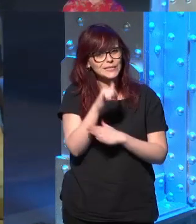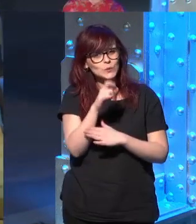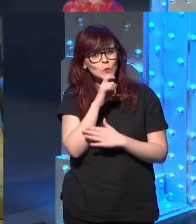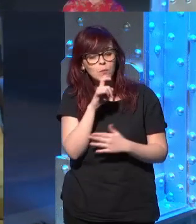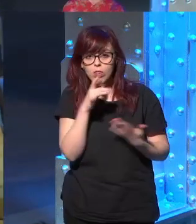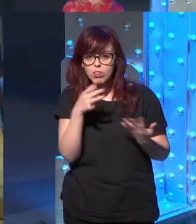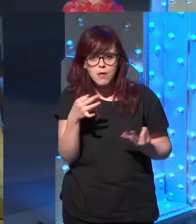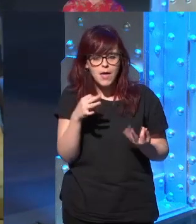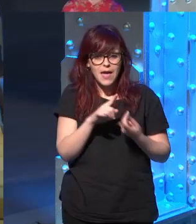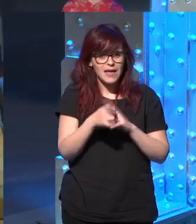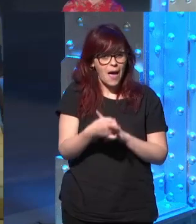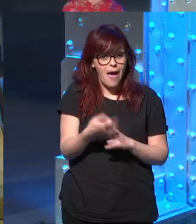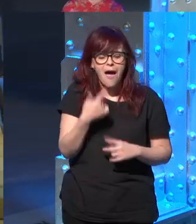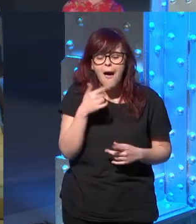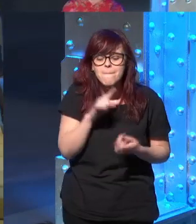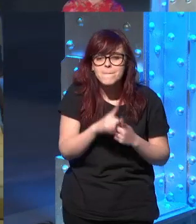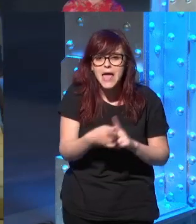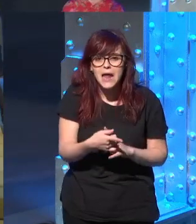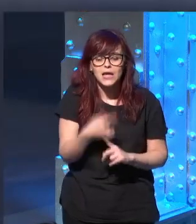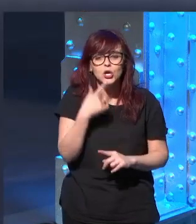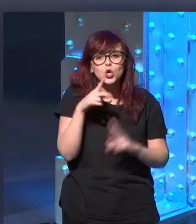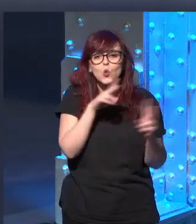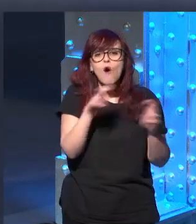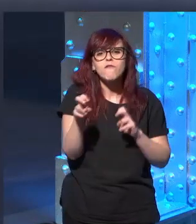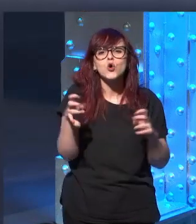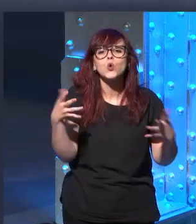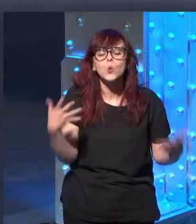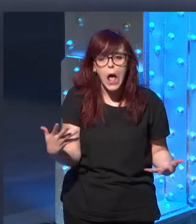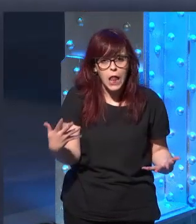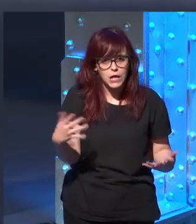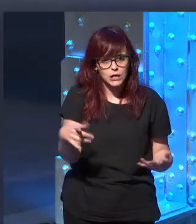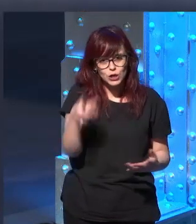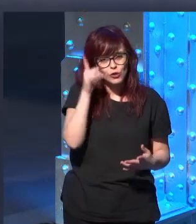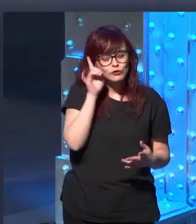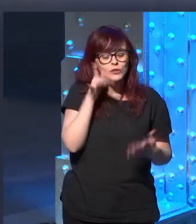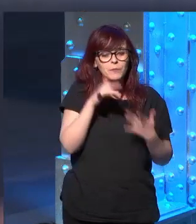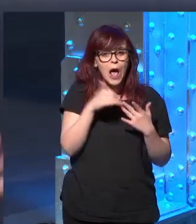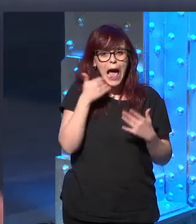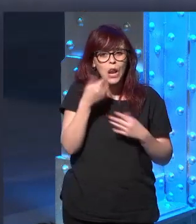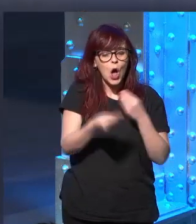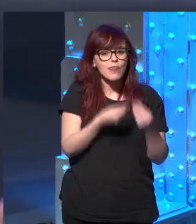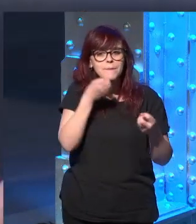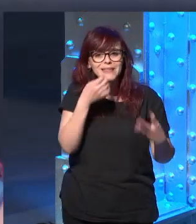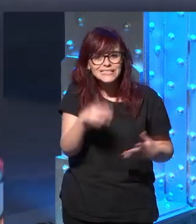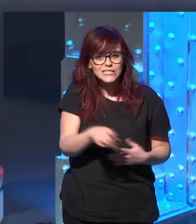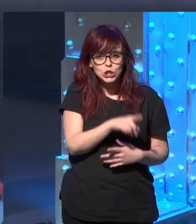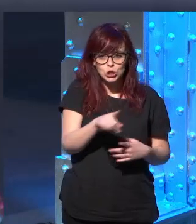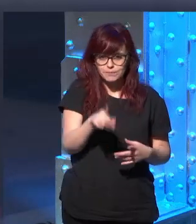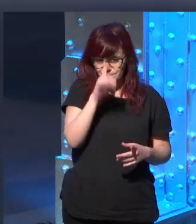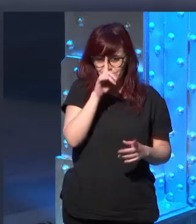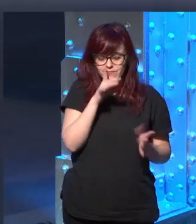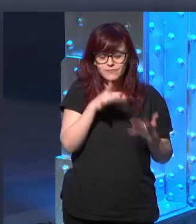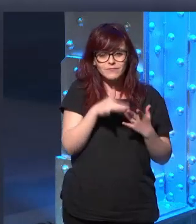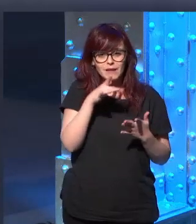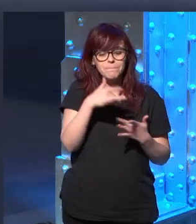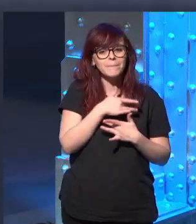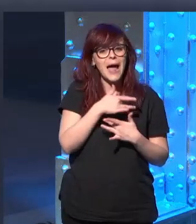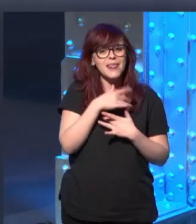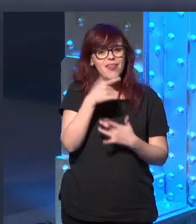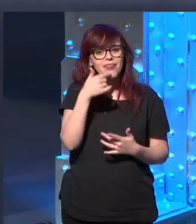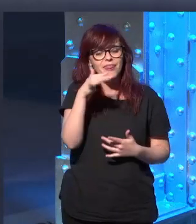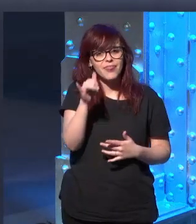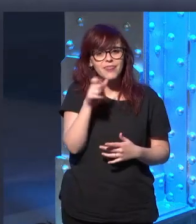yo decía, hay que cambiar la píldora, no sé cuál tiene que ser la nueva píldora, pero creo que algo no se está haciendo bien, y creo que lo que decía María, o sea, hay que